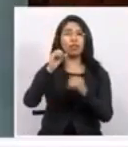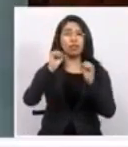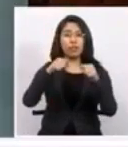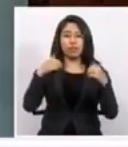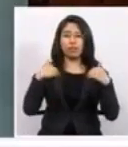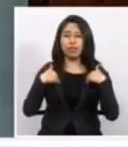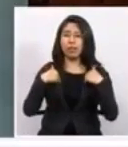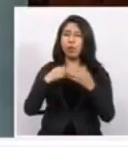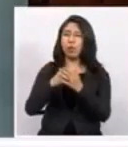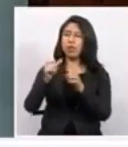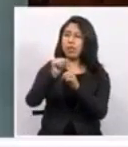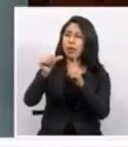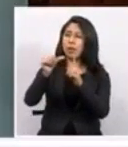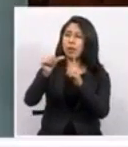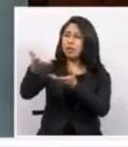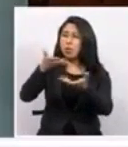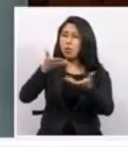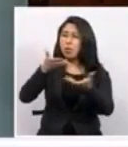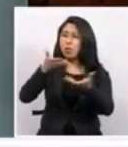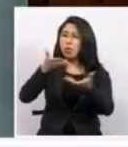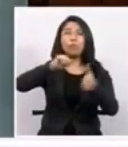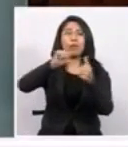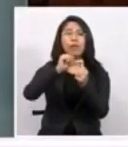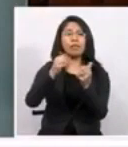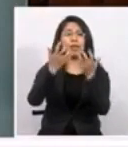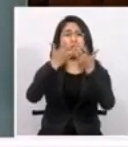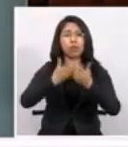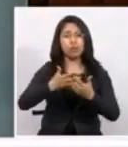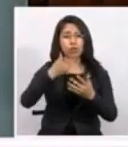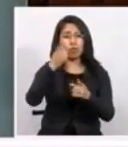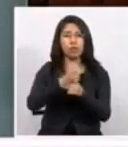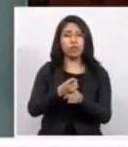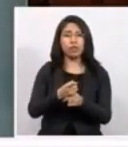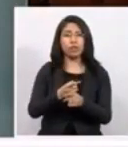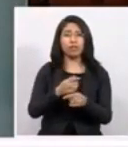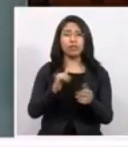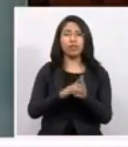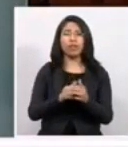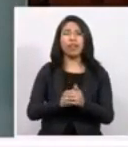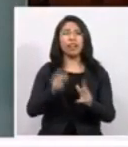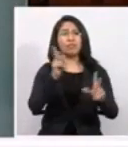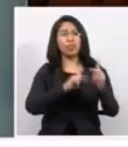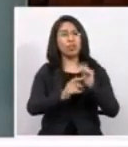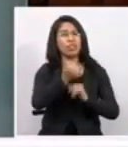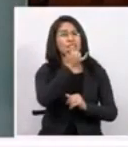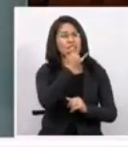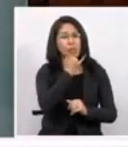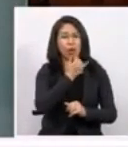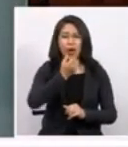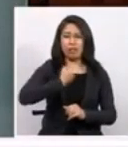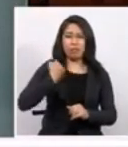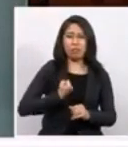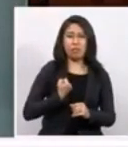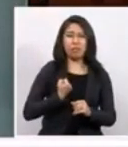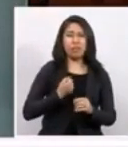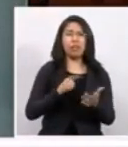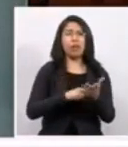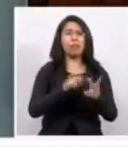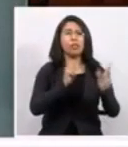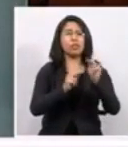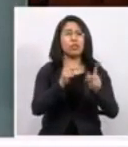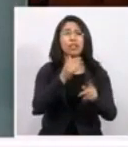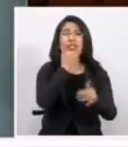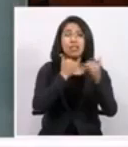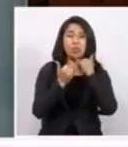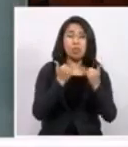ambiente seguro y estable donde los únicos que deben temer son los infractores, los criminales, los violentos y los que